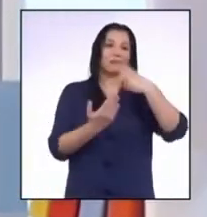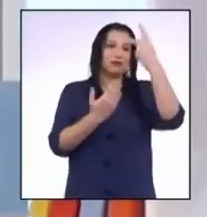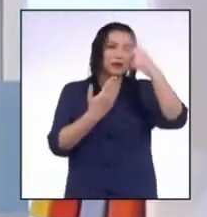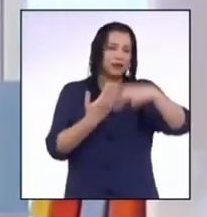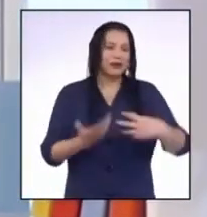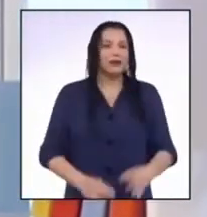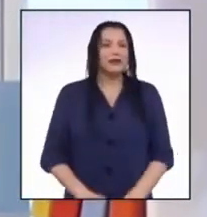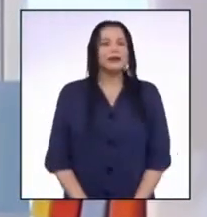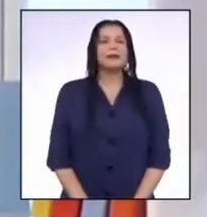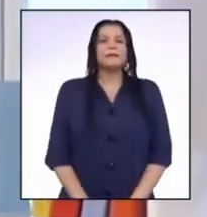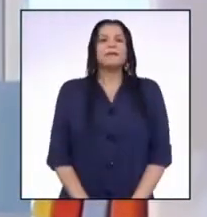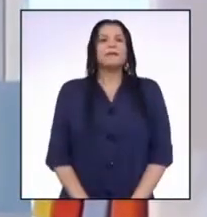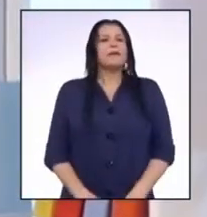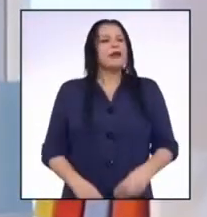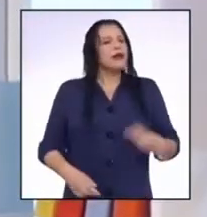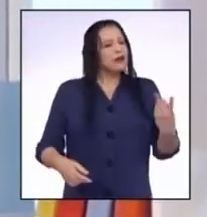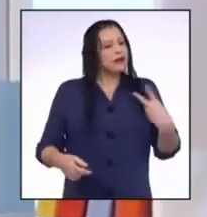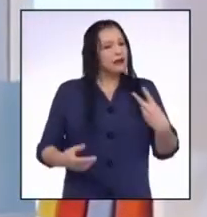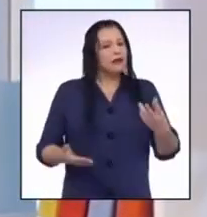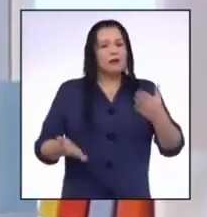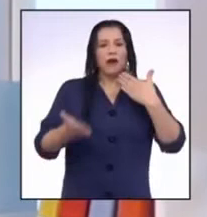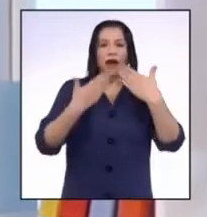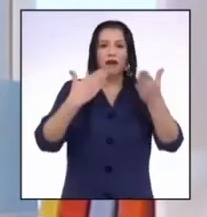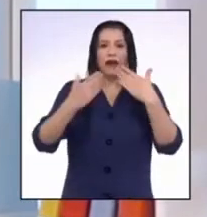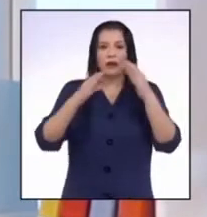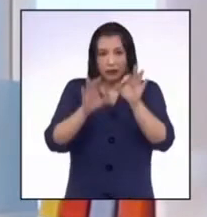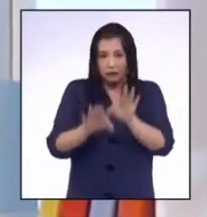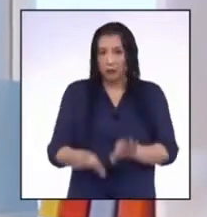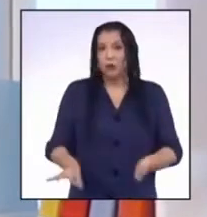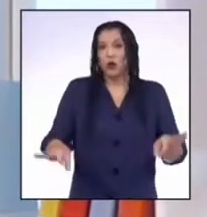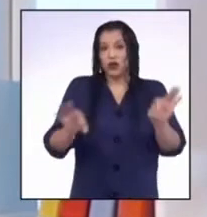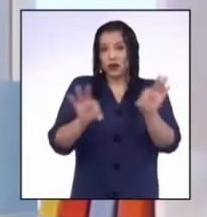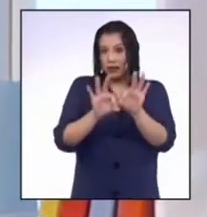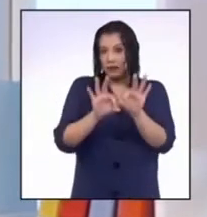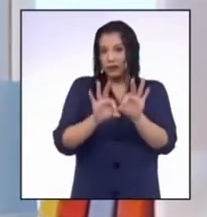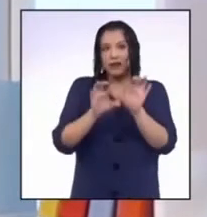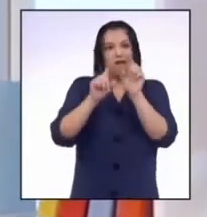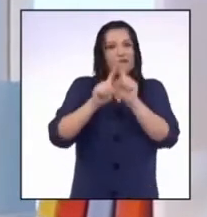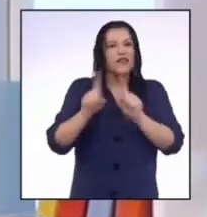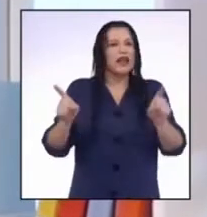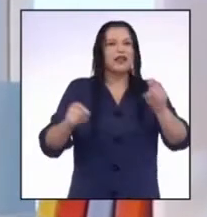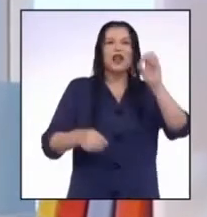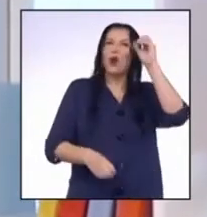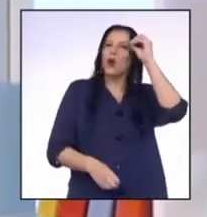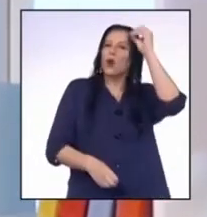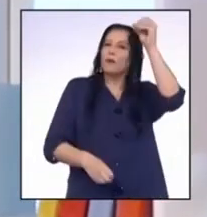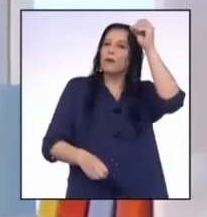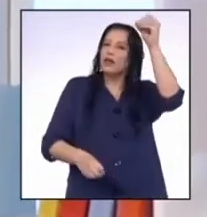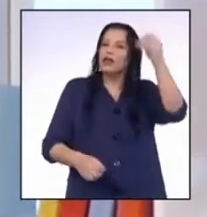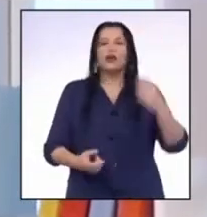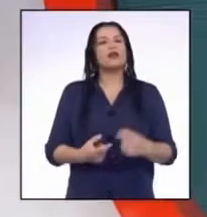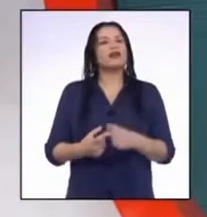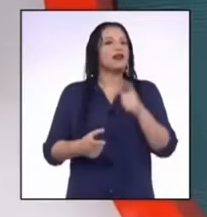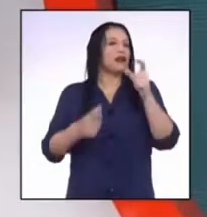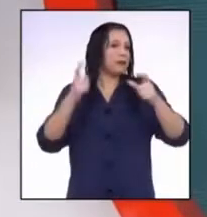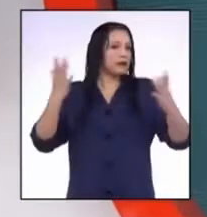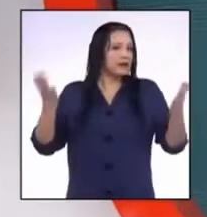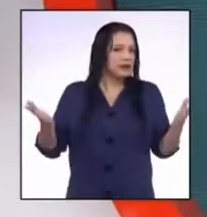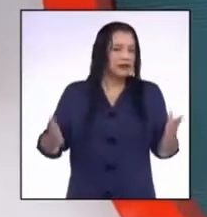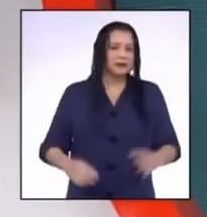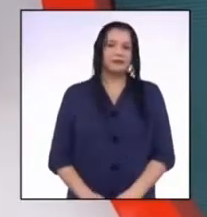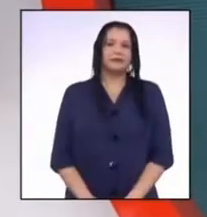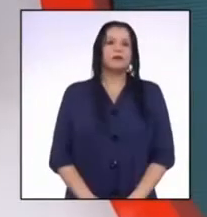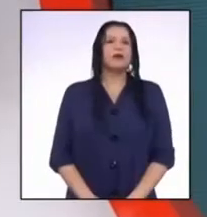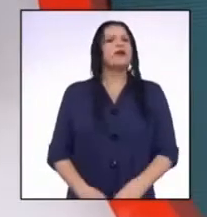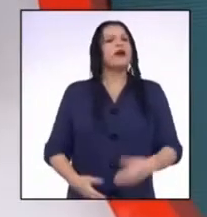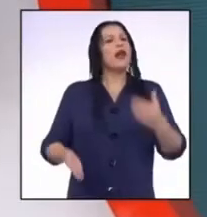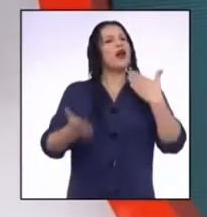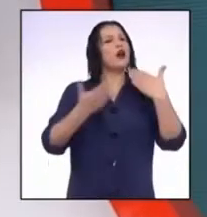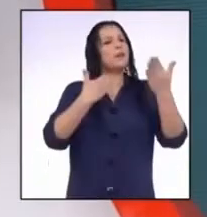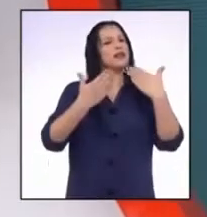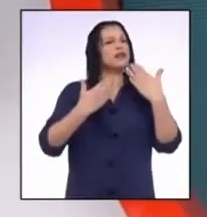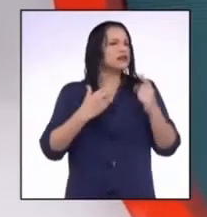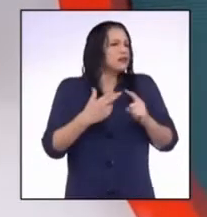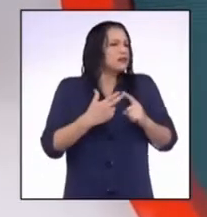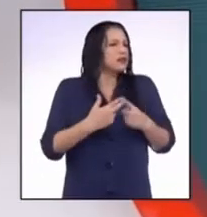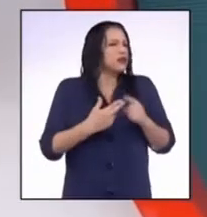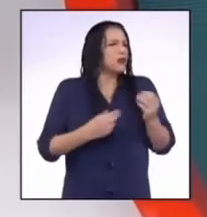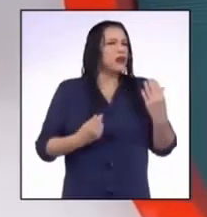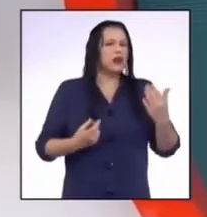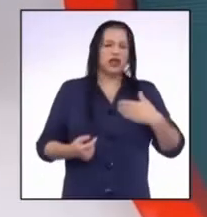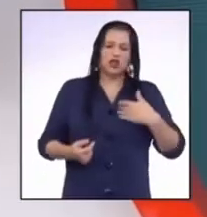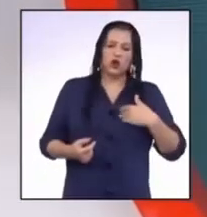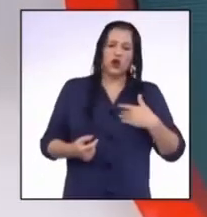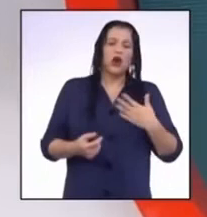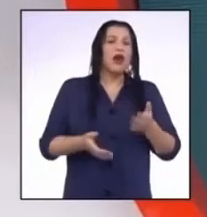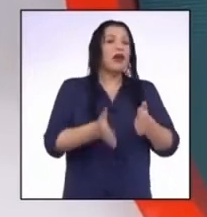empezado. Estábamos hablando sobre la importancia de los diferentes puntos de vista de las personas. Bueno, la conversación se dio porque le pedí